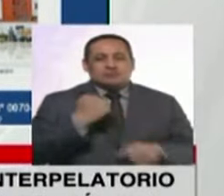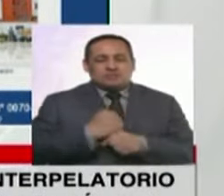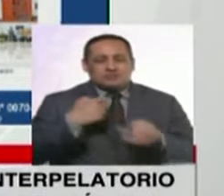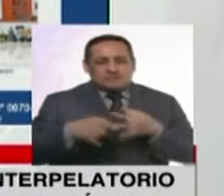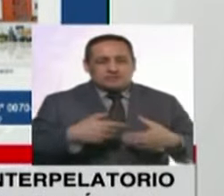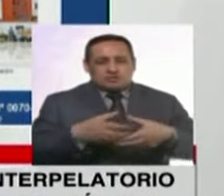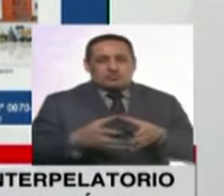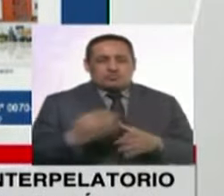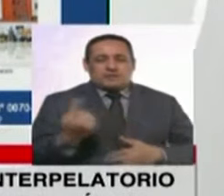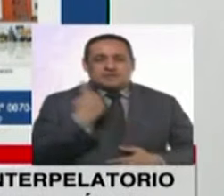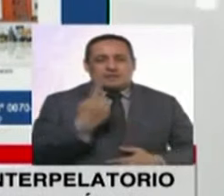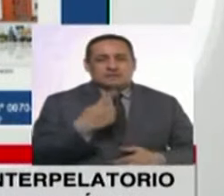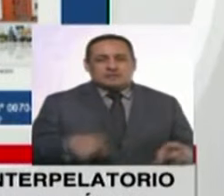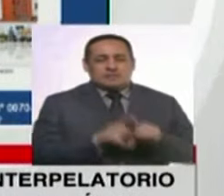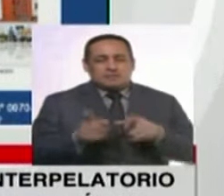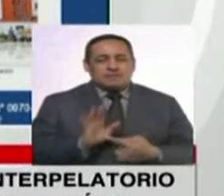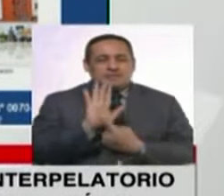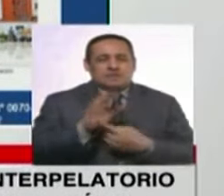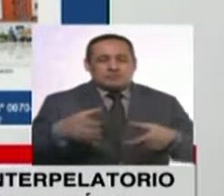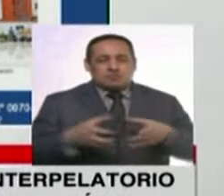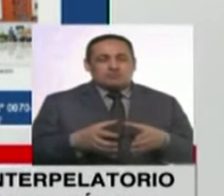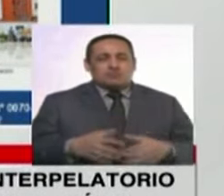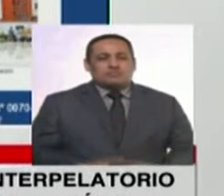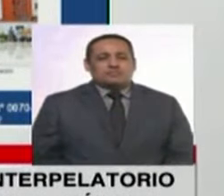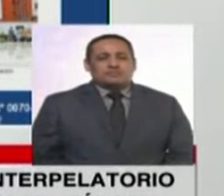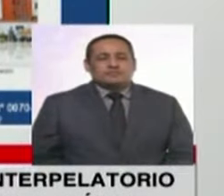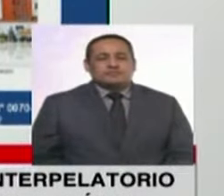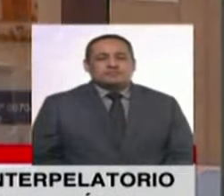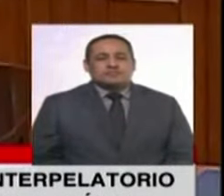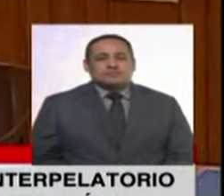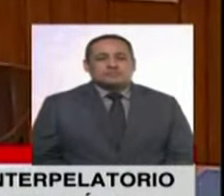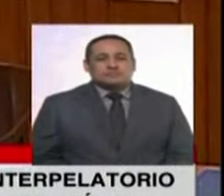institucionales formuladas para el sector